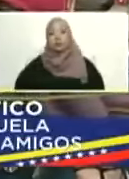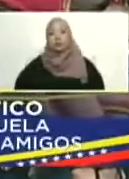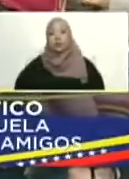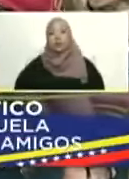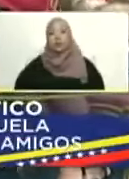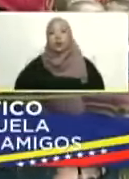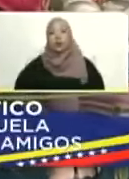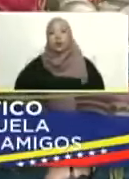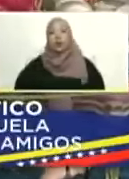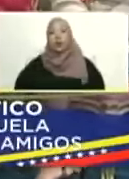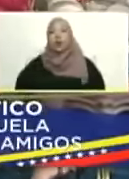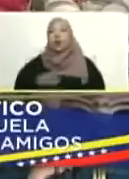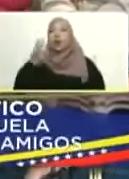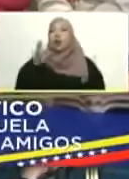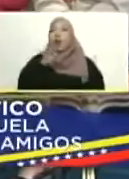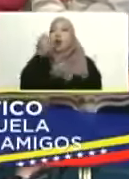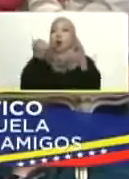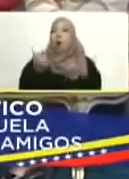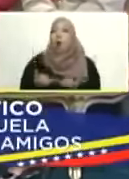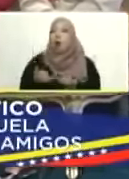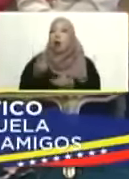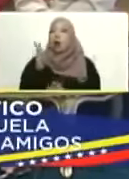Ahí pasamos a un tercer momento,